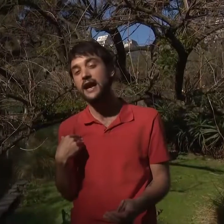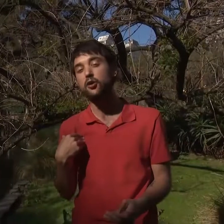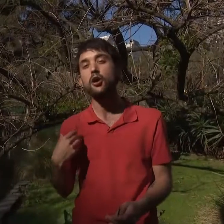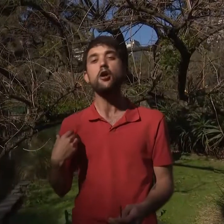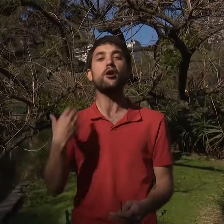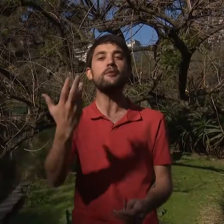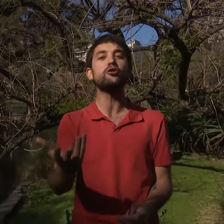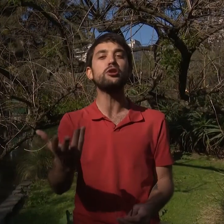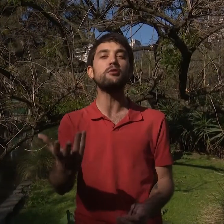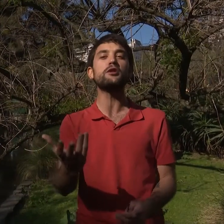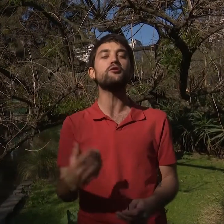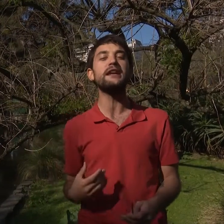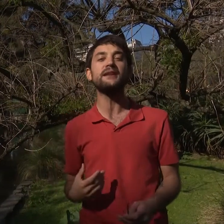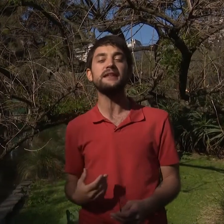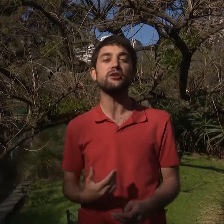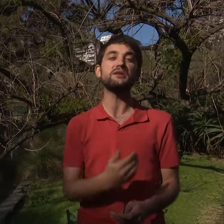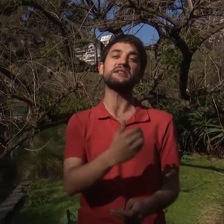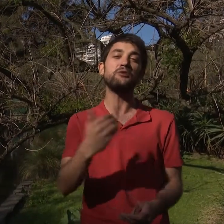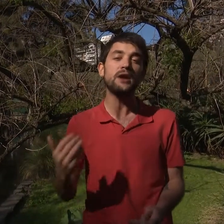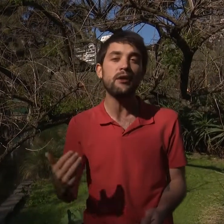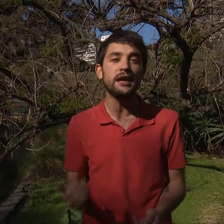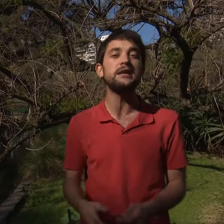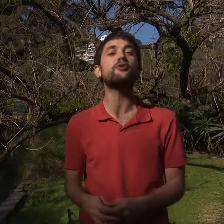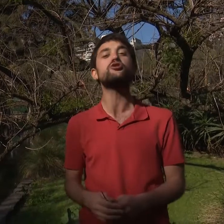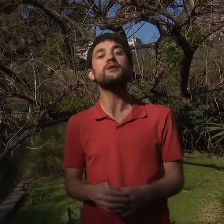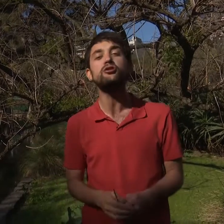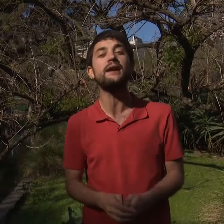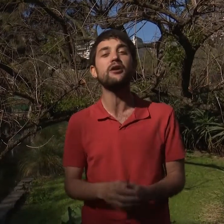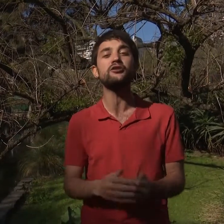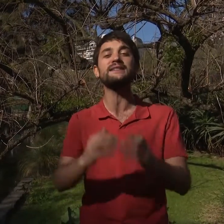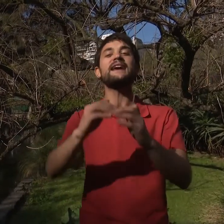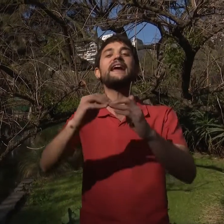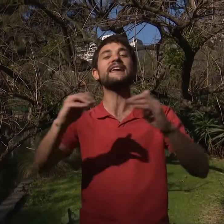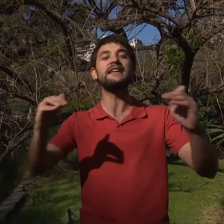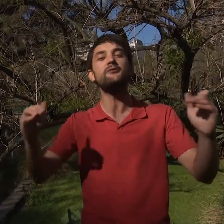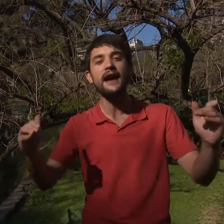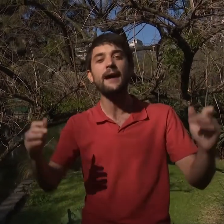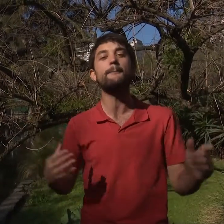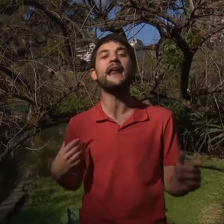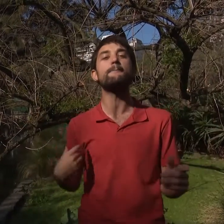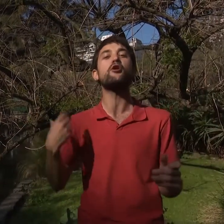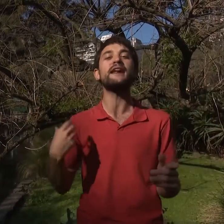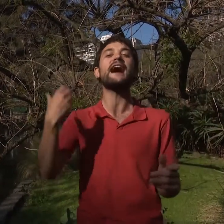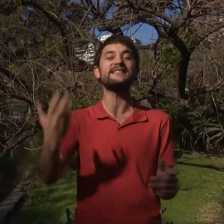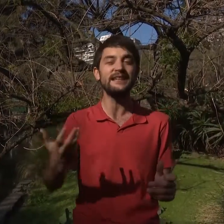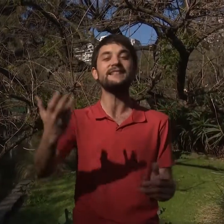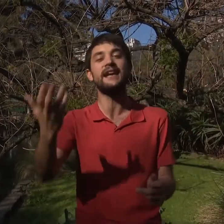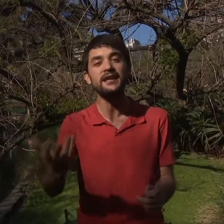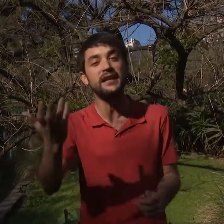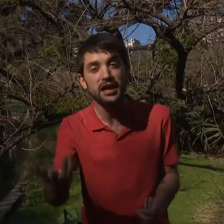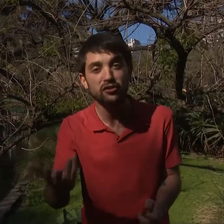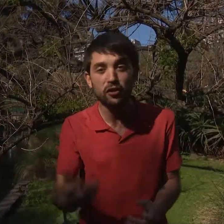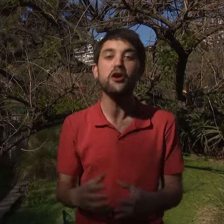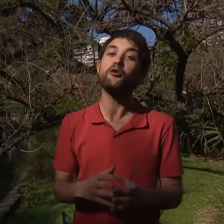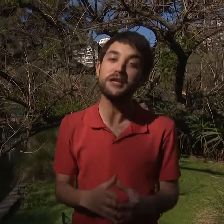nuestro lado podemos contribuir con una alimentación saludable y por sobre todas las cosas equilibrada para poder así